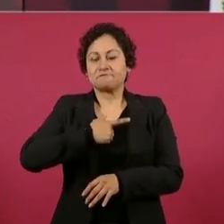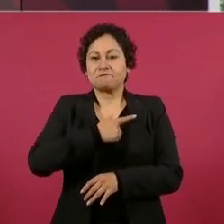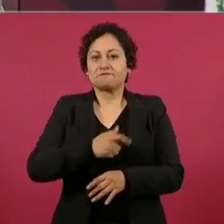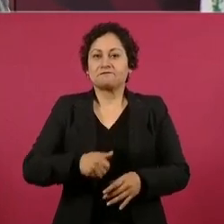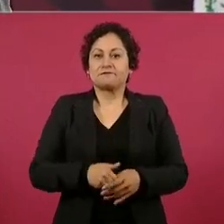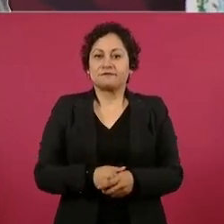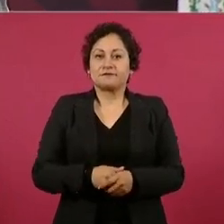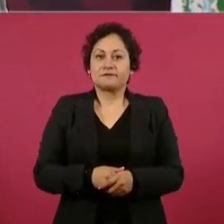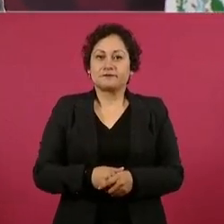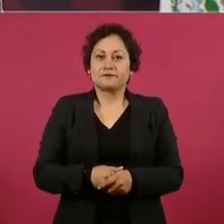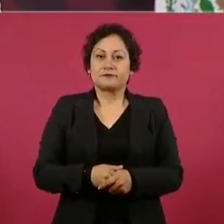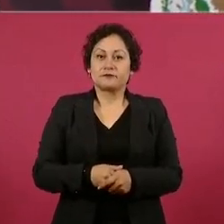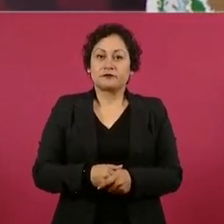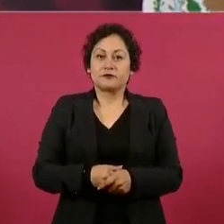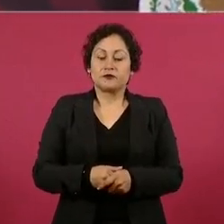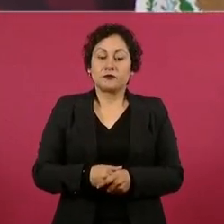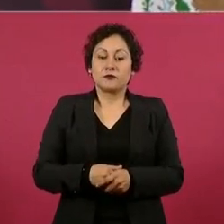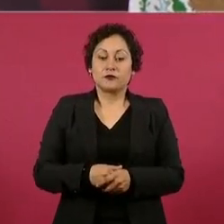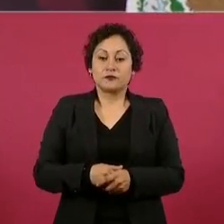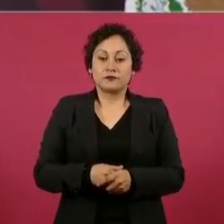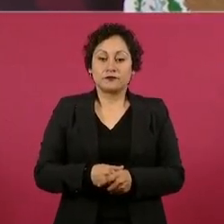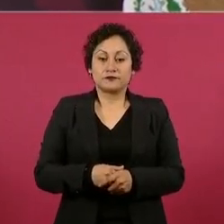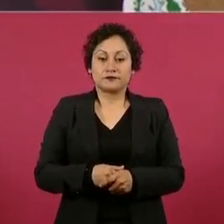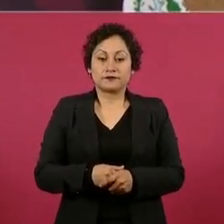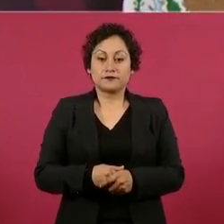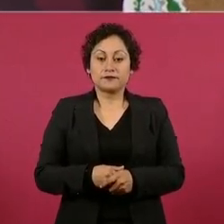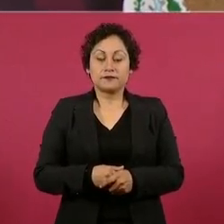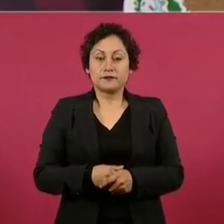porque sí había hablado de